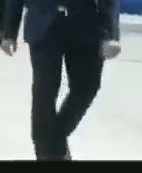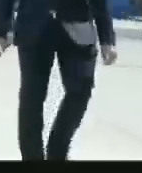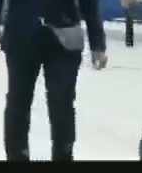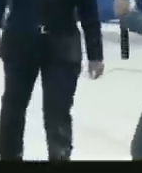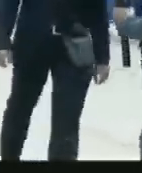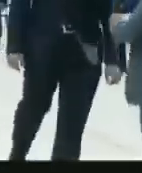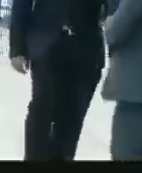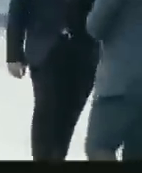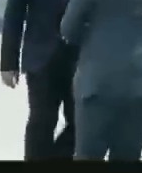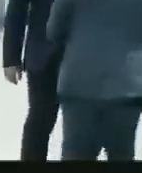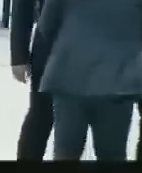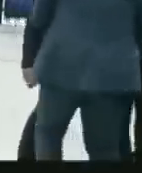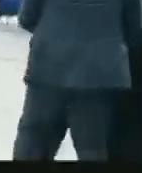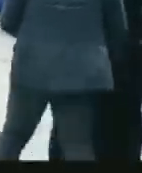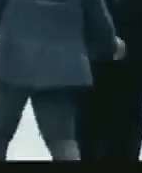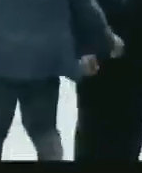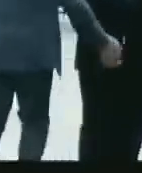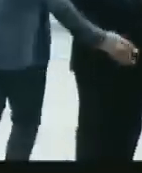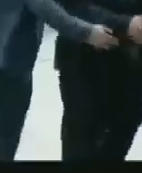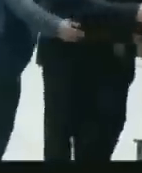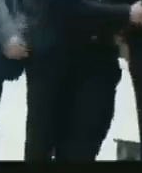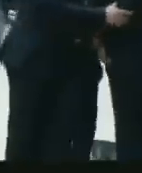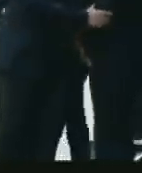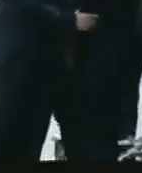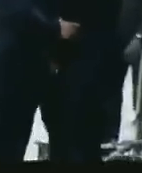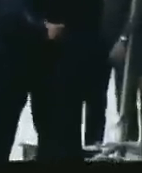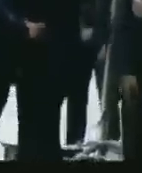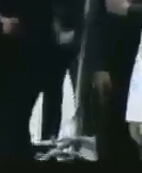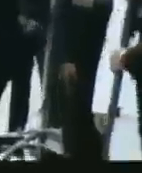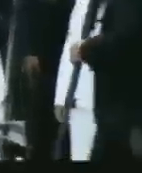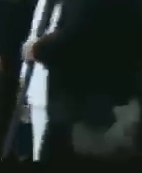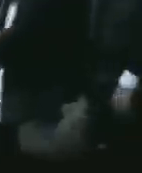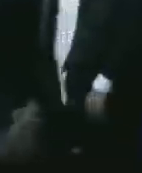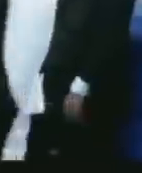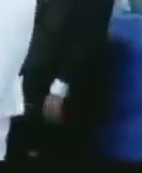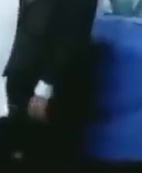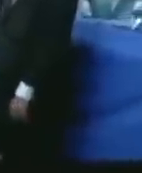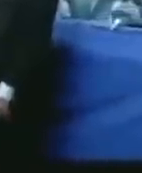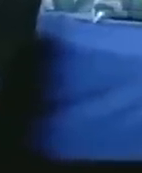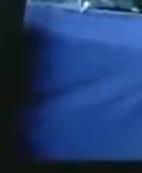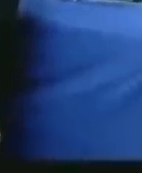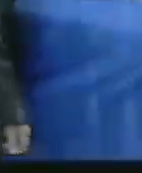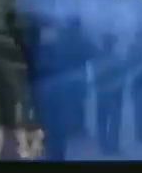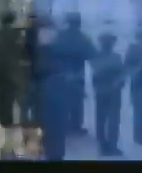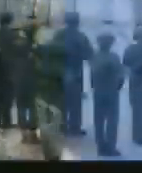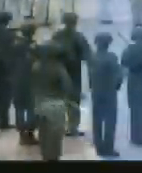perteneciente a la promoción Daniel Florencio Oliari, en el año 1991.